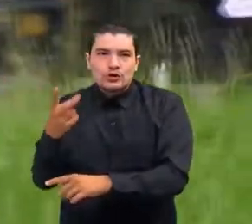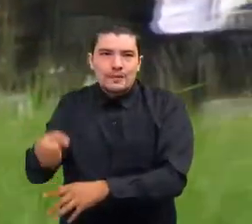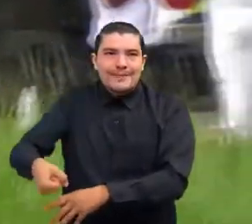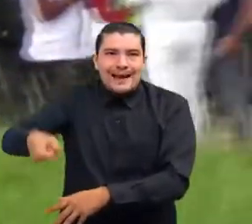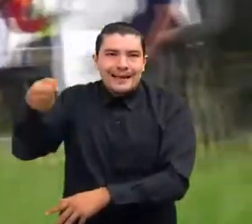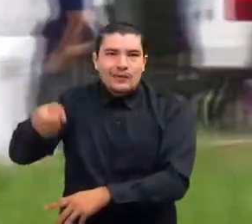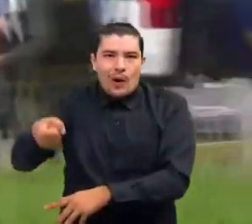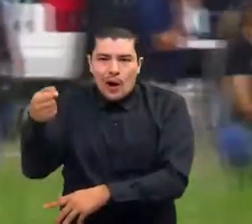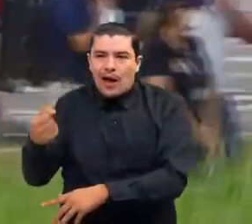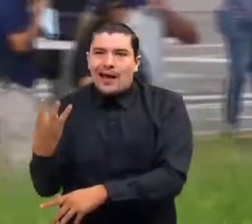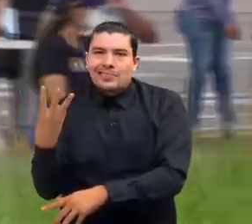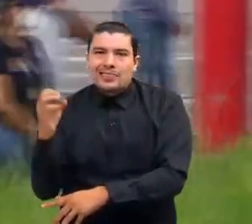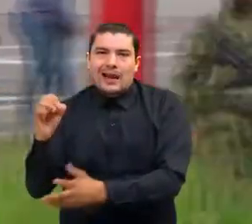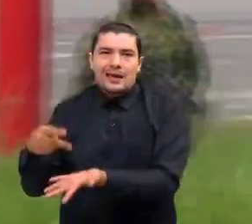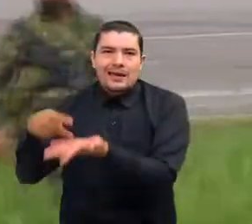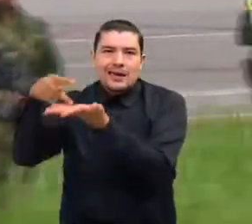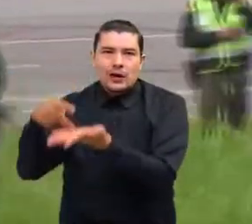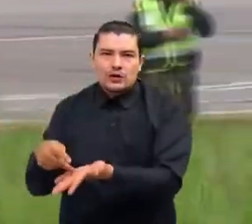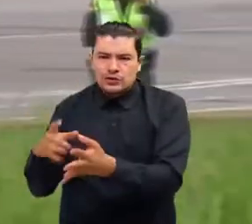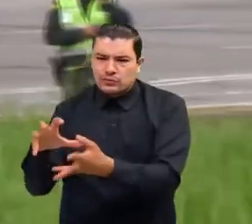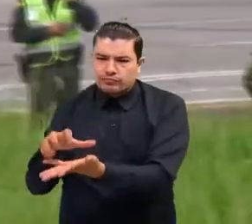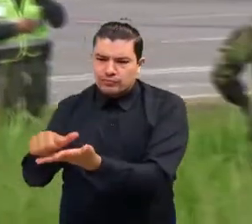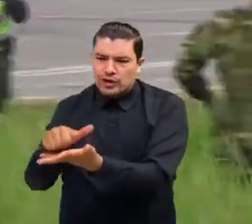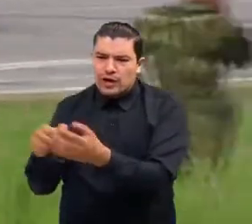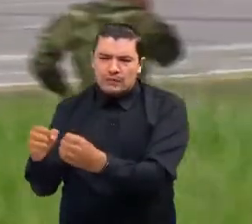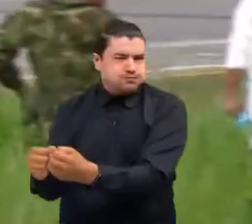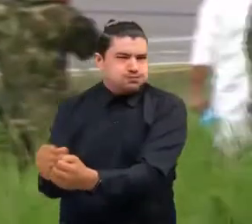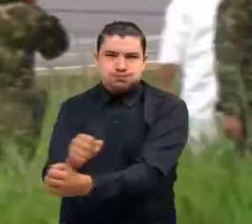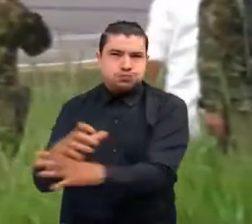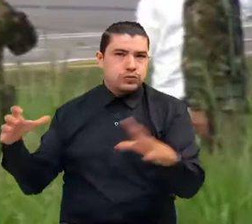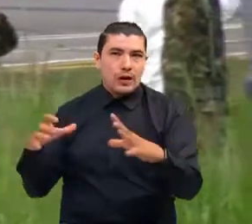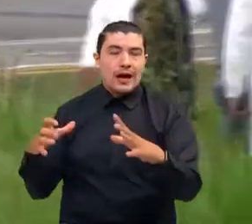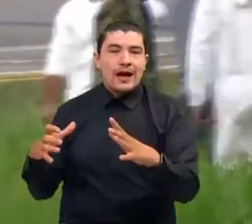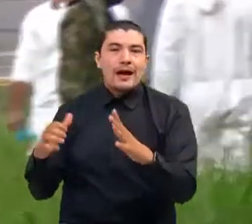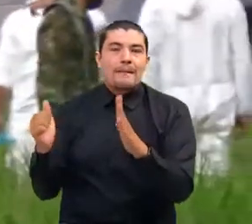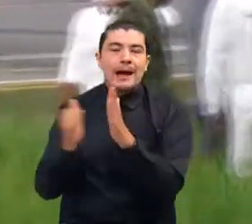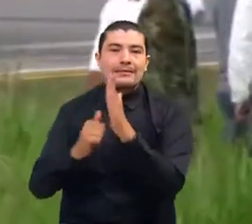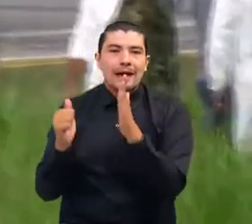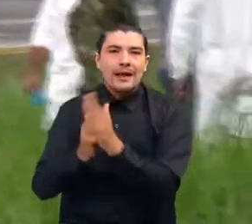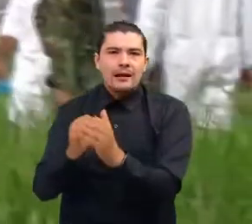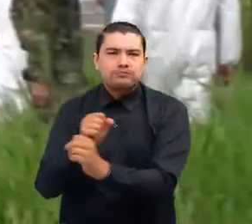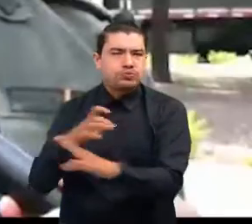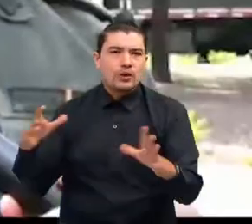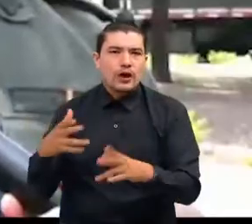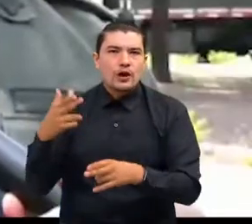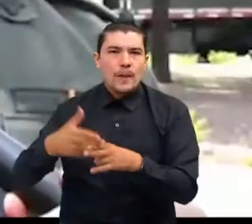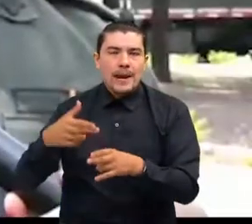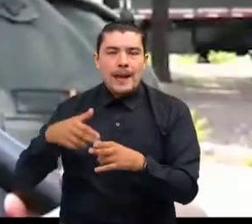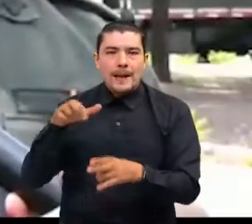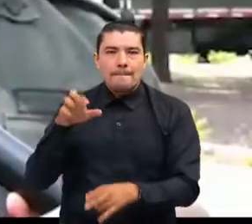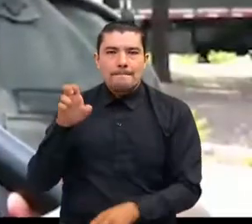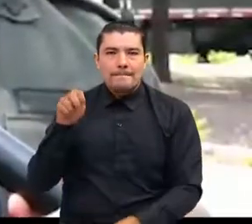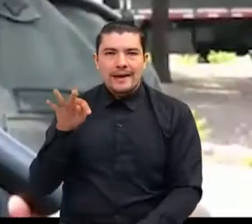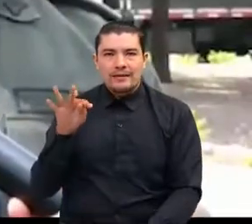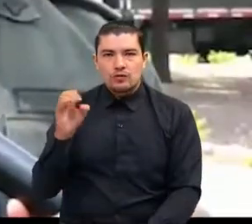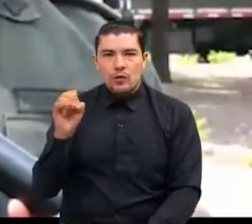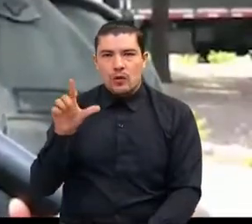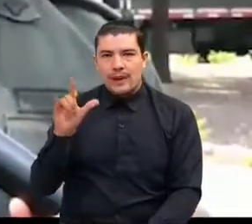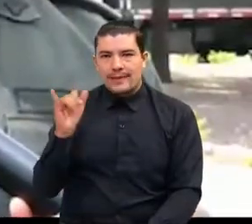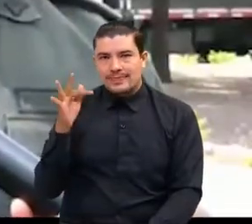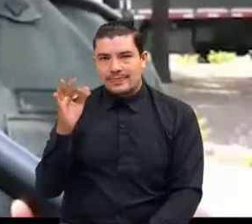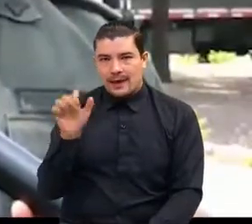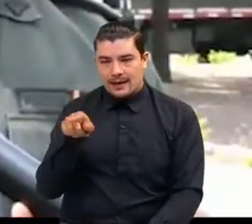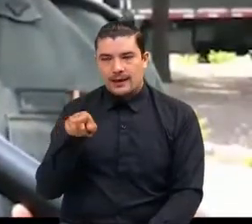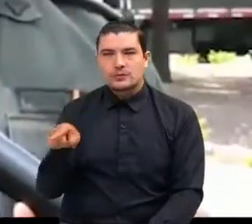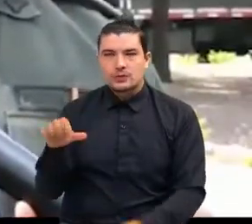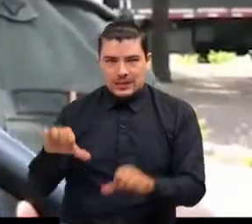que explotaron, al parecer cargados con pentolita. La acción terrorista iba hacia nuestros soldados del Ejército Nacional